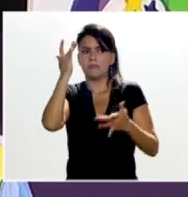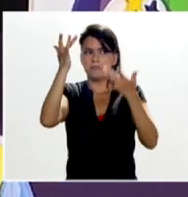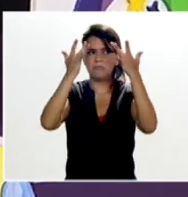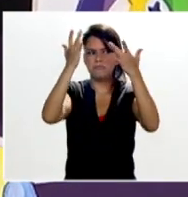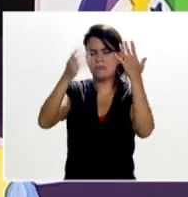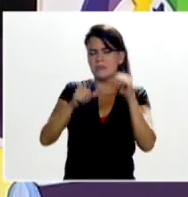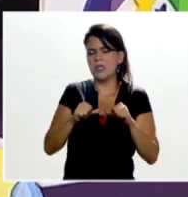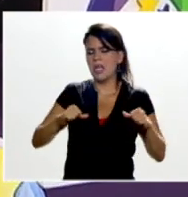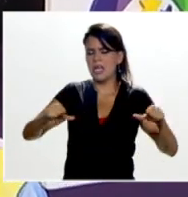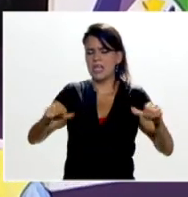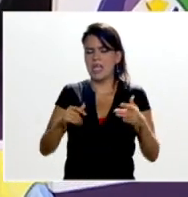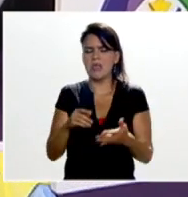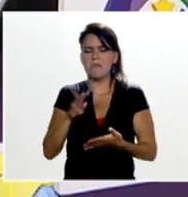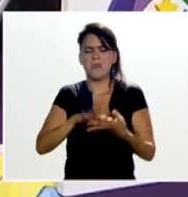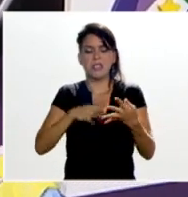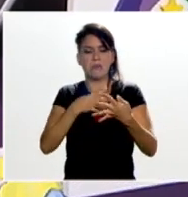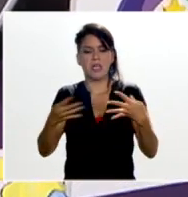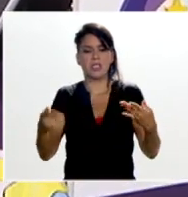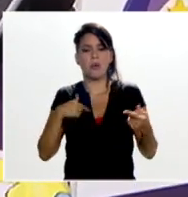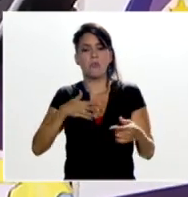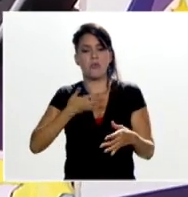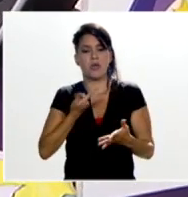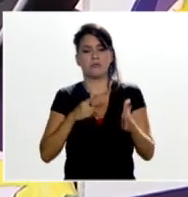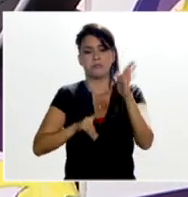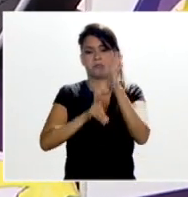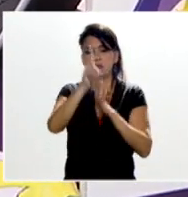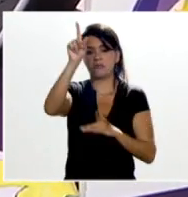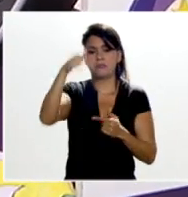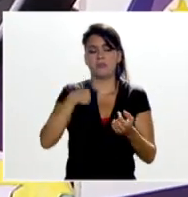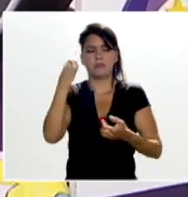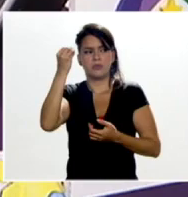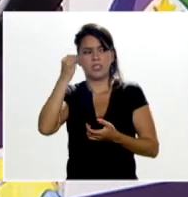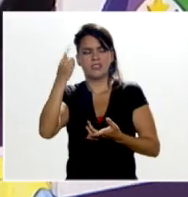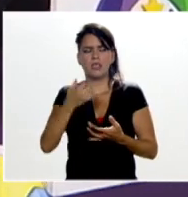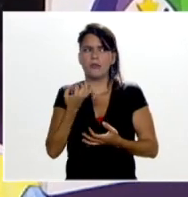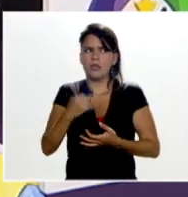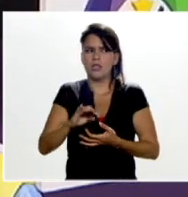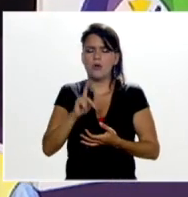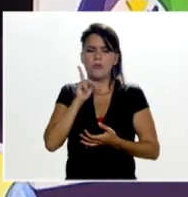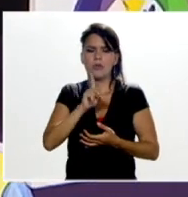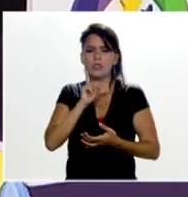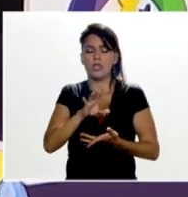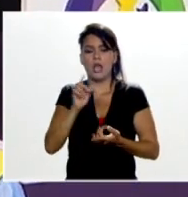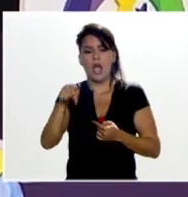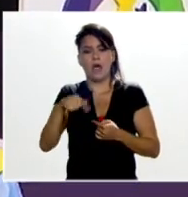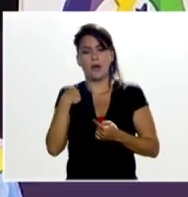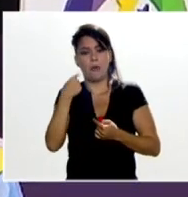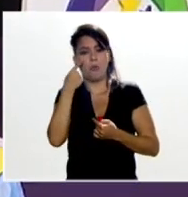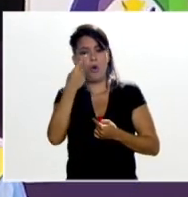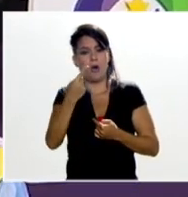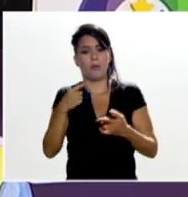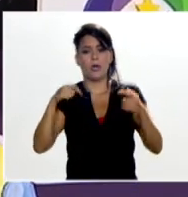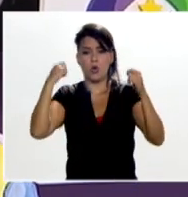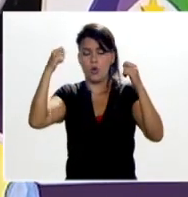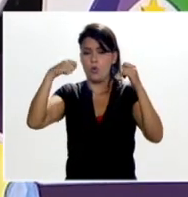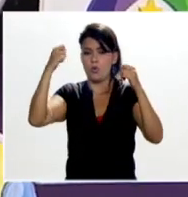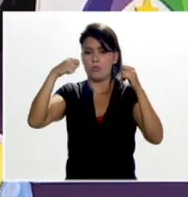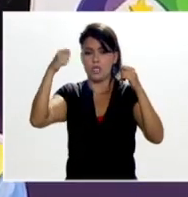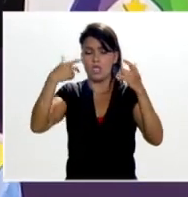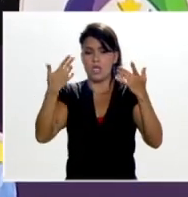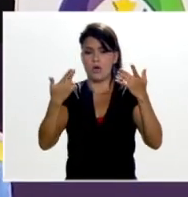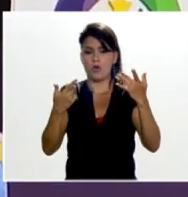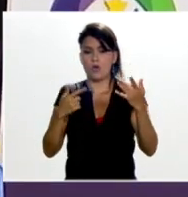puedan continuar desarrollando y decir si efectivamente esa hipótesis es correcta. Ahora vamos a ver entonces un